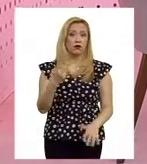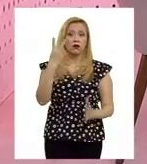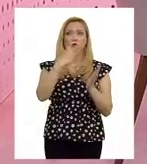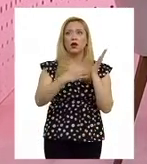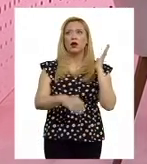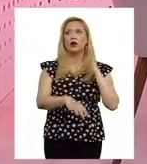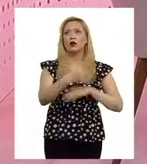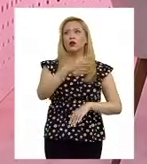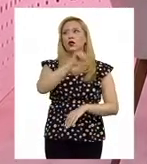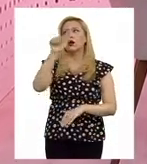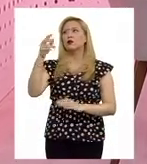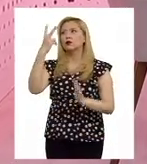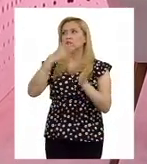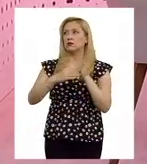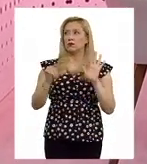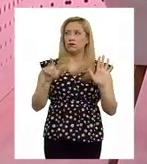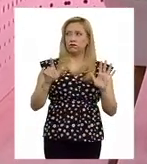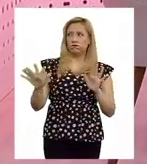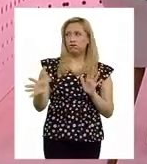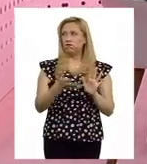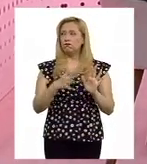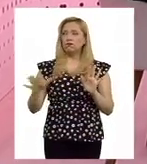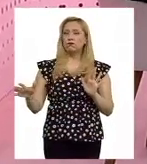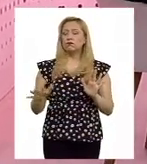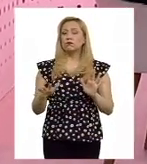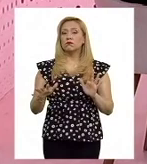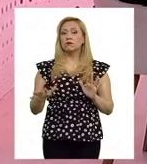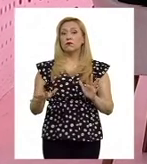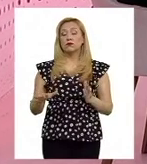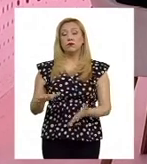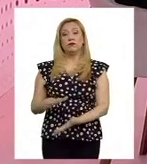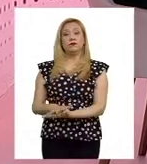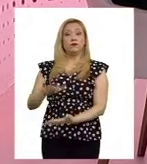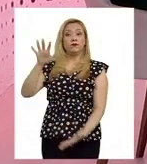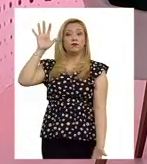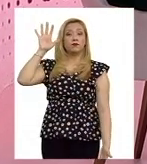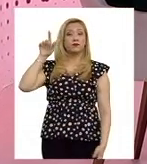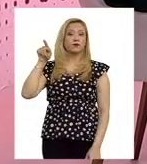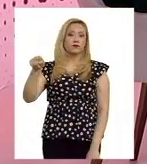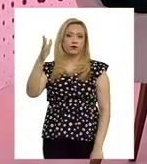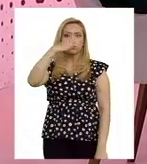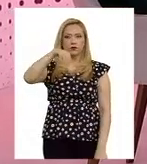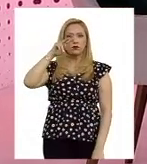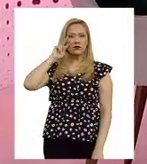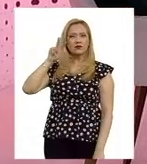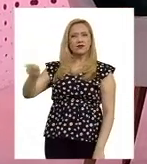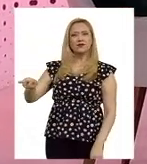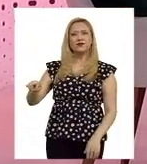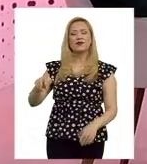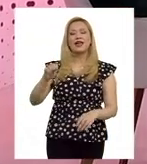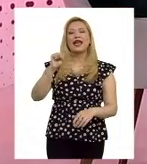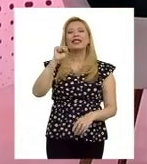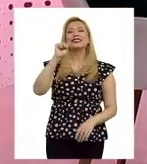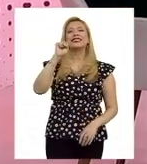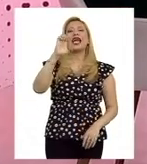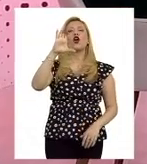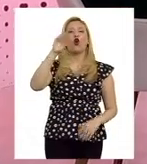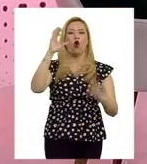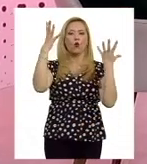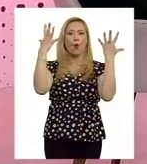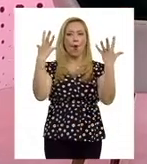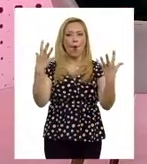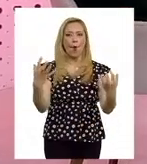y 2017, más o menos, una buena parte de lo que se conoce como el corredor seco centroamericano,